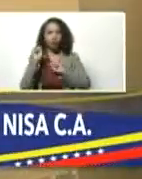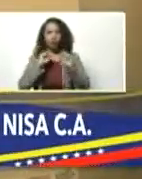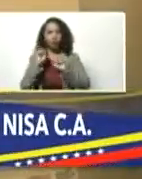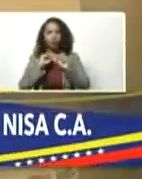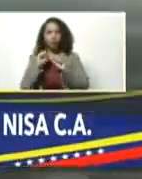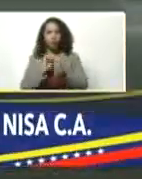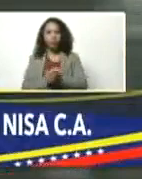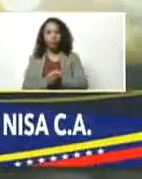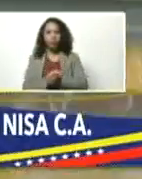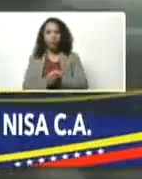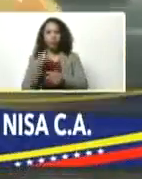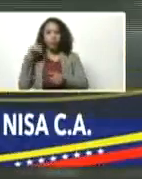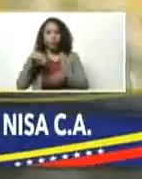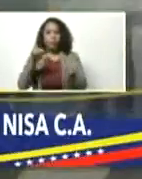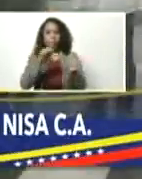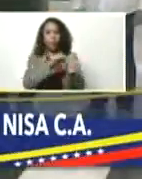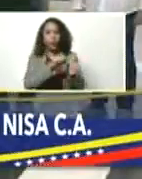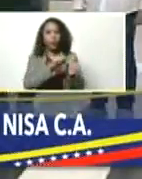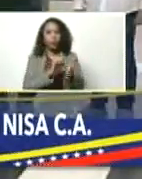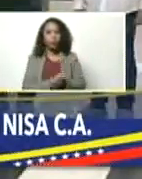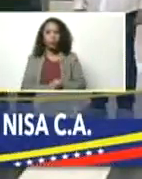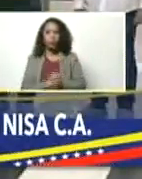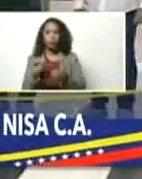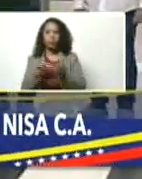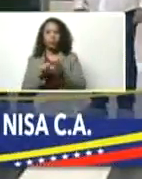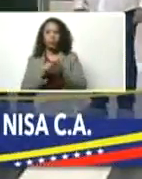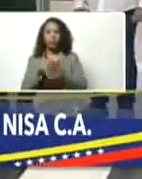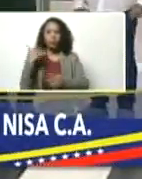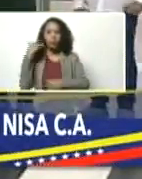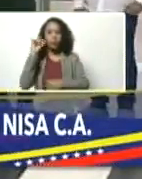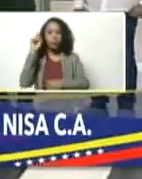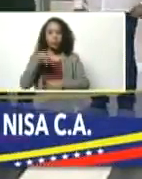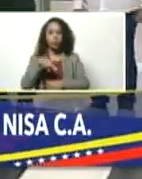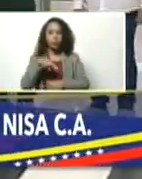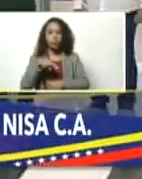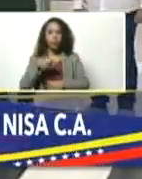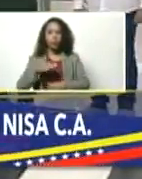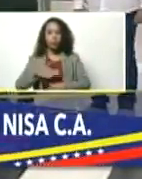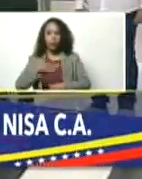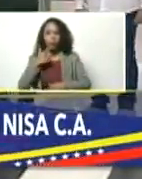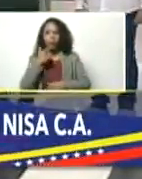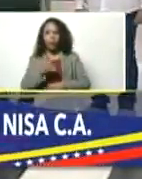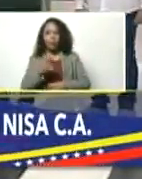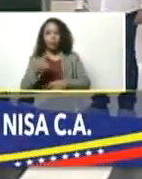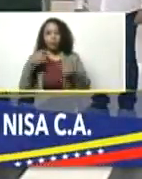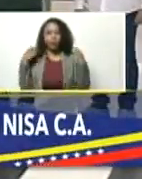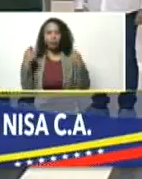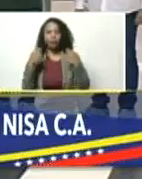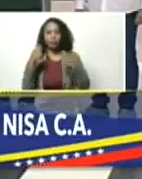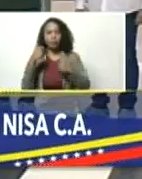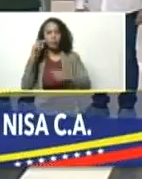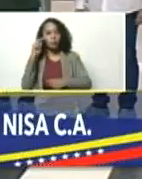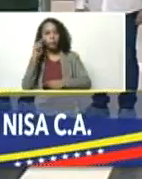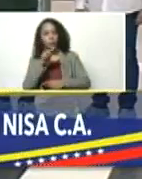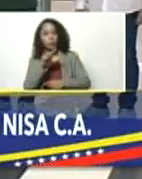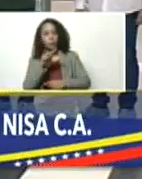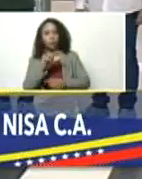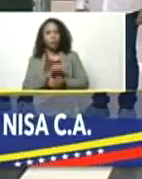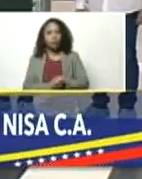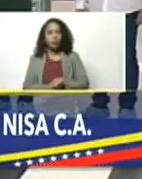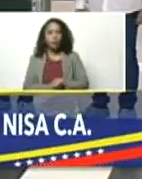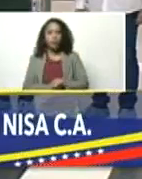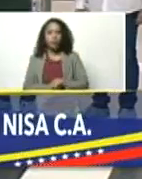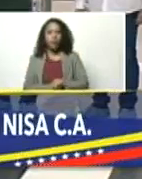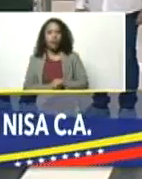exportación desde la península de Paraguaná, donde tenemos también, vale destacar, incentivos desde el punto de vista aduanero, tributario,